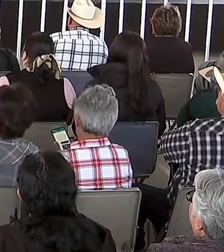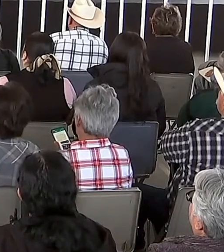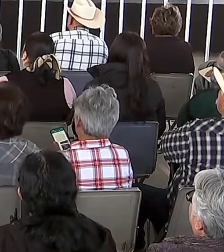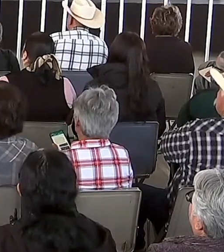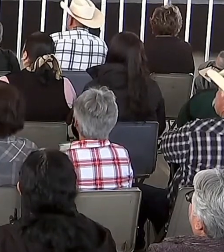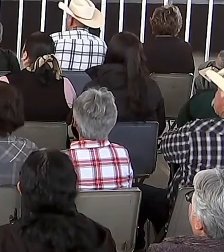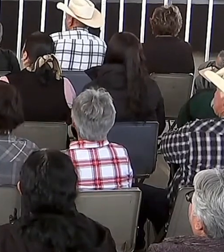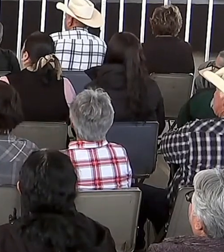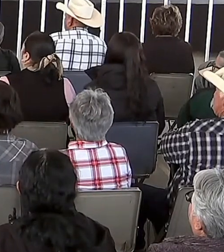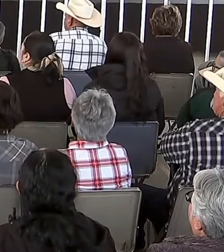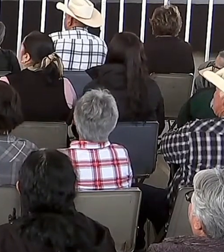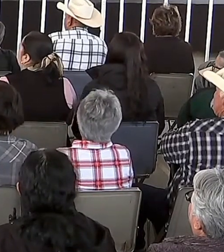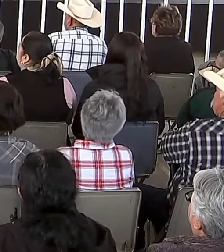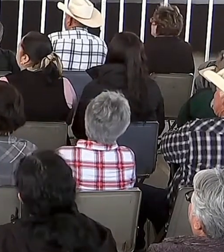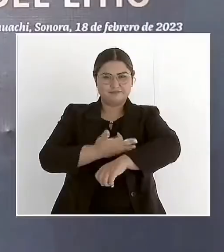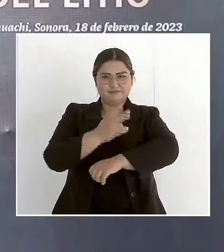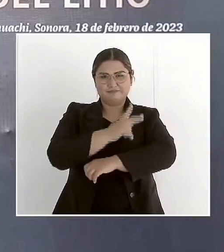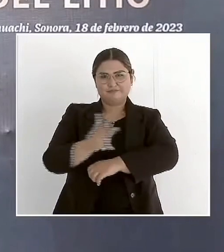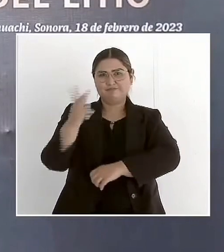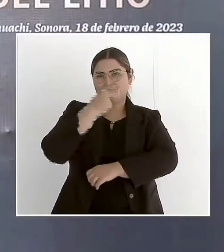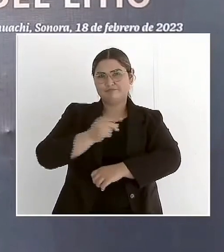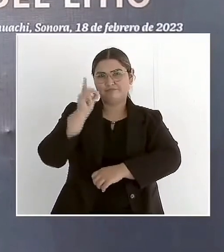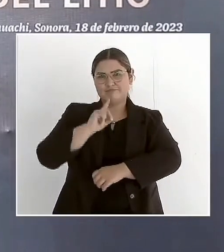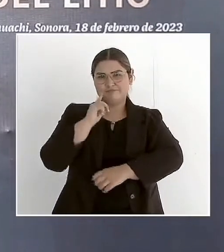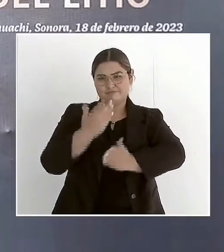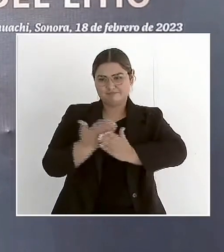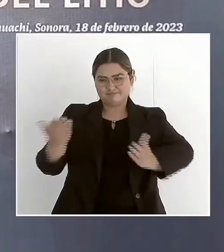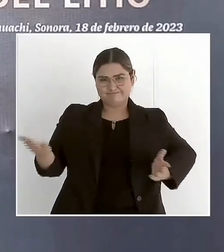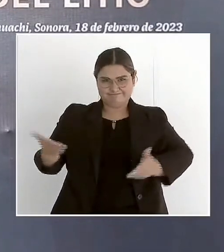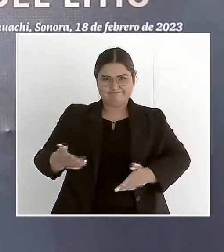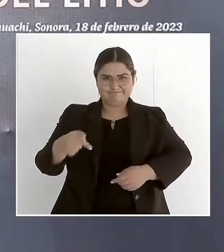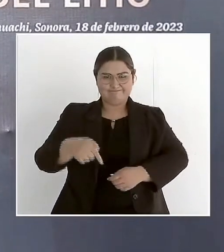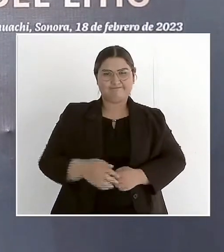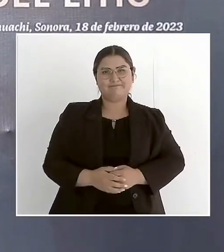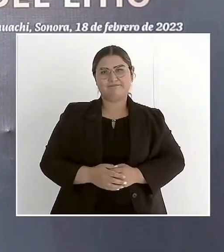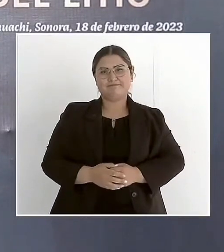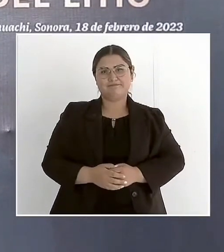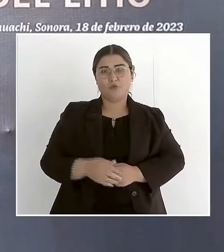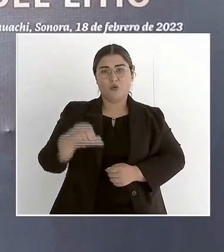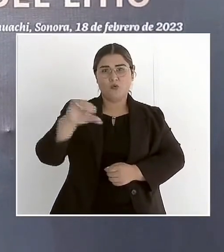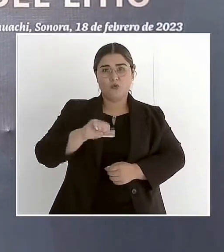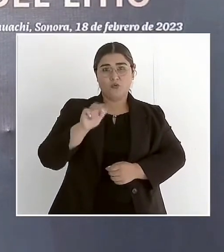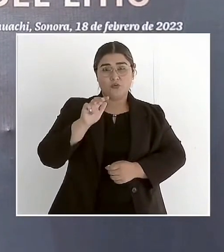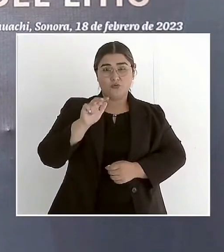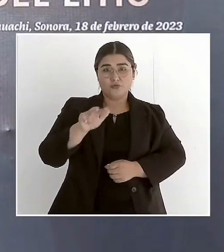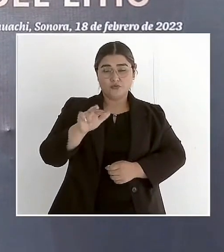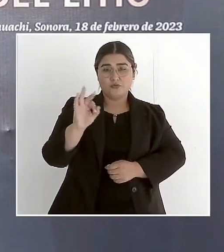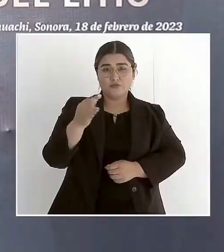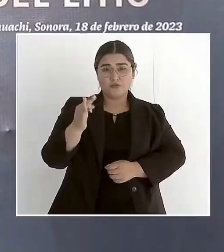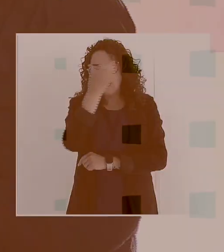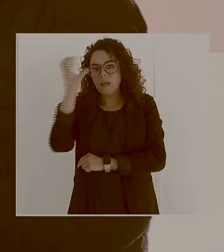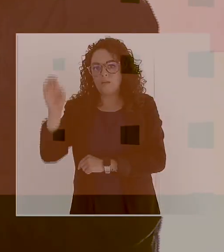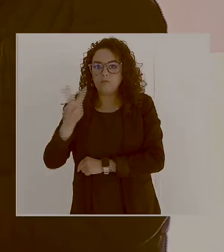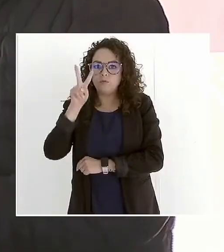además se constituyó en agosto último la empresa Estatal litio para México operada por la secretaría de